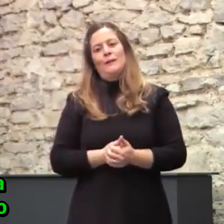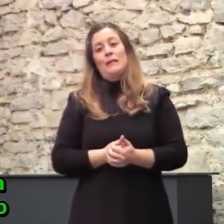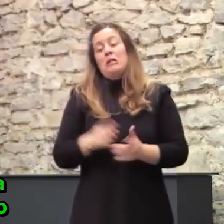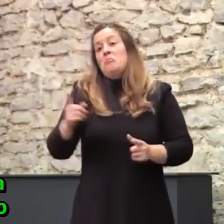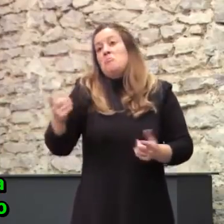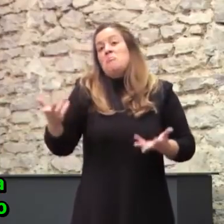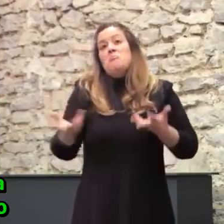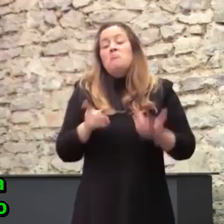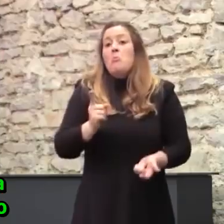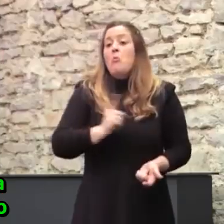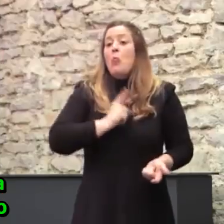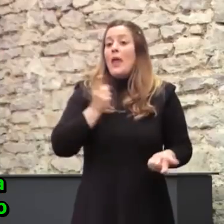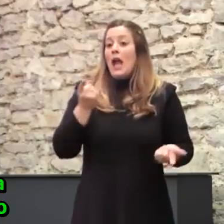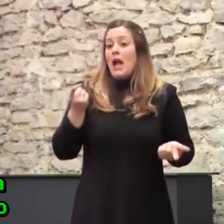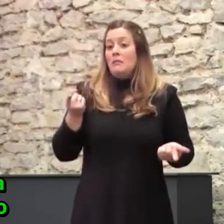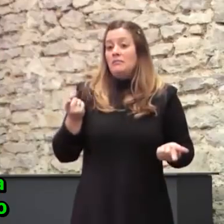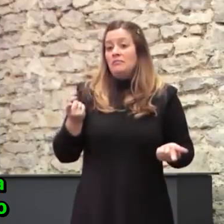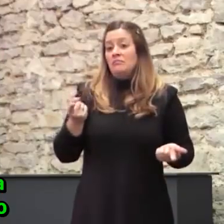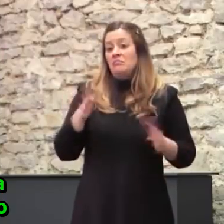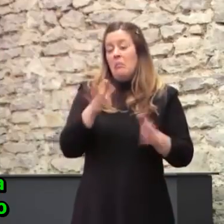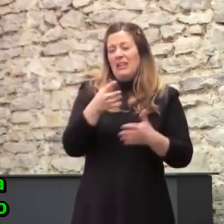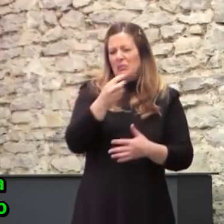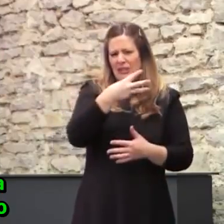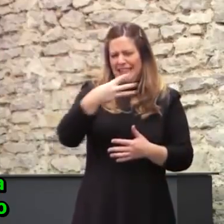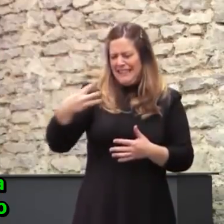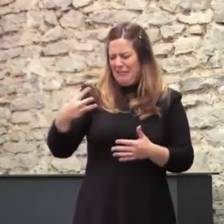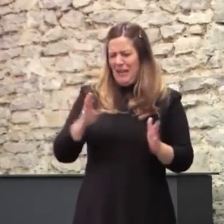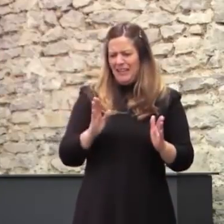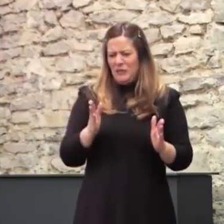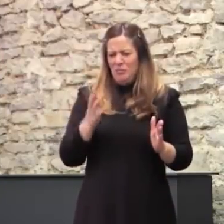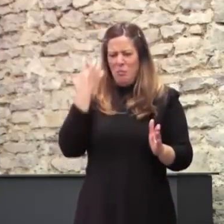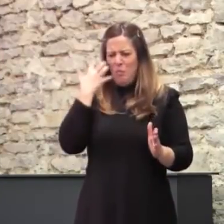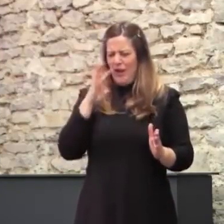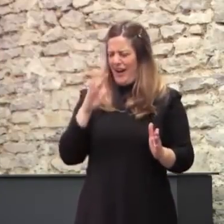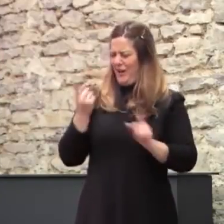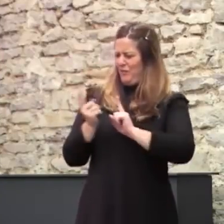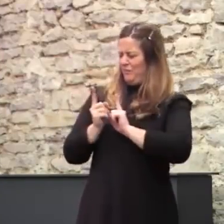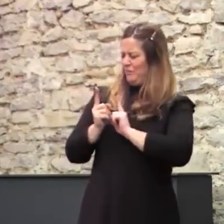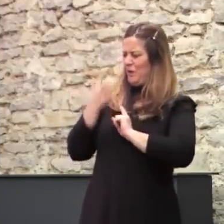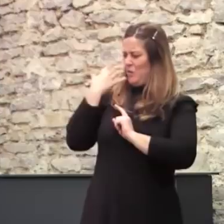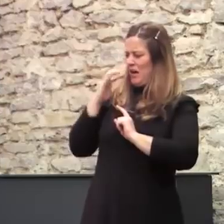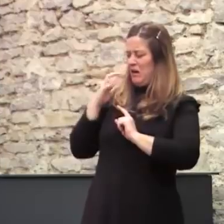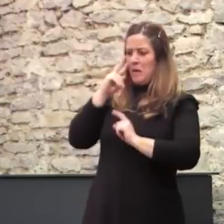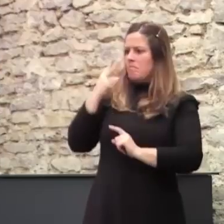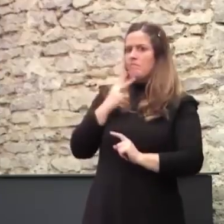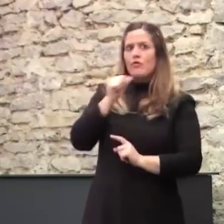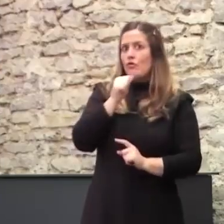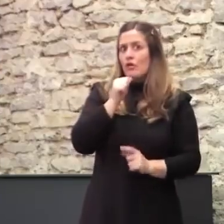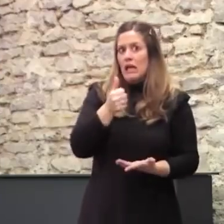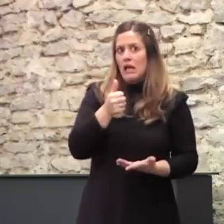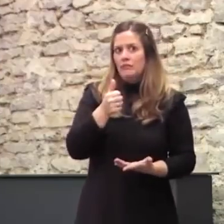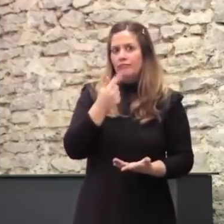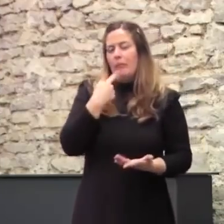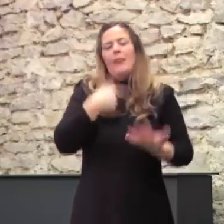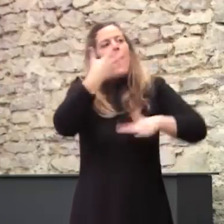Un buen día, él estuvo cerca de 3 semanas muy raro conmigo, y no quería verme y me decía que estaba